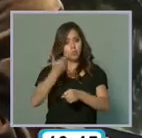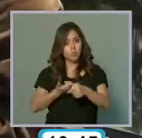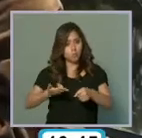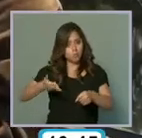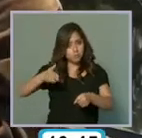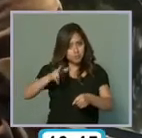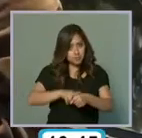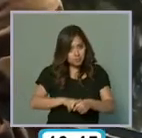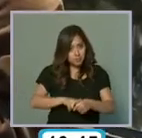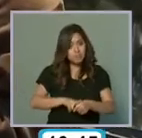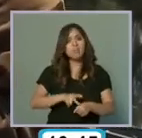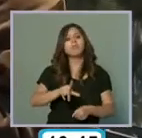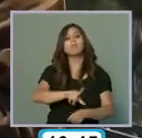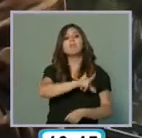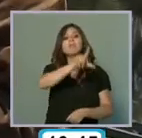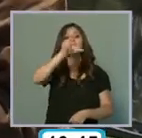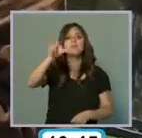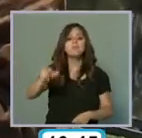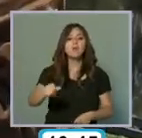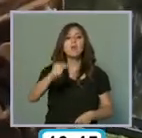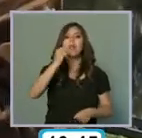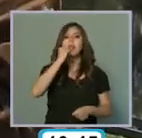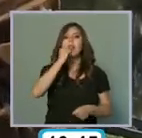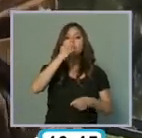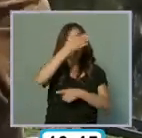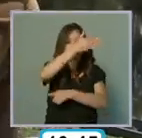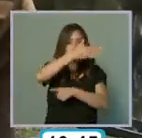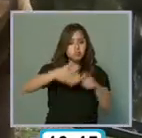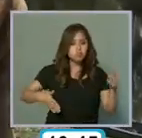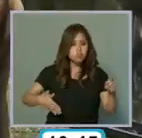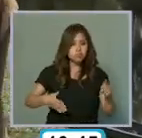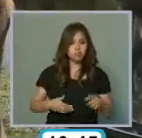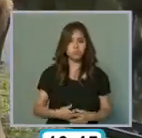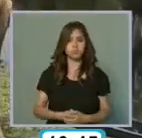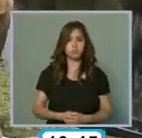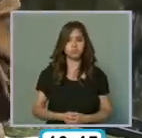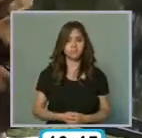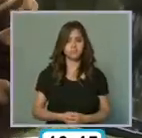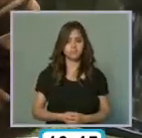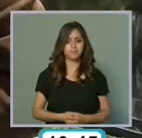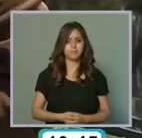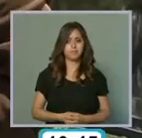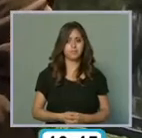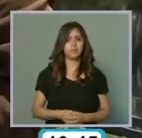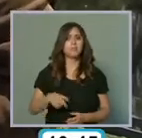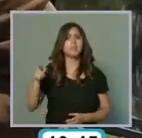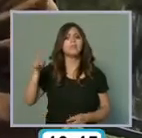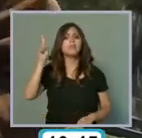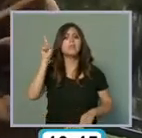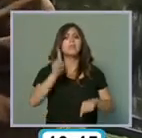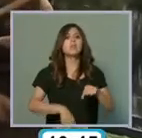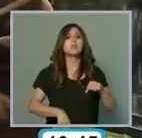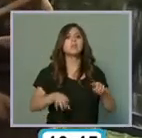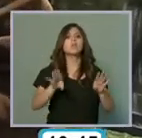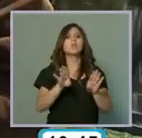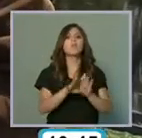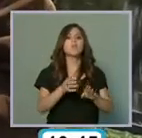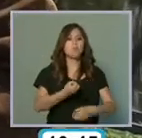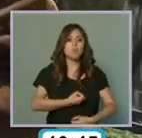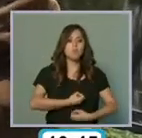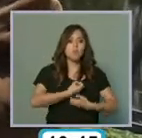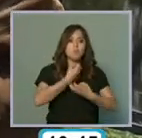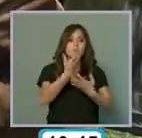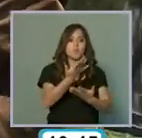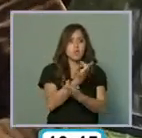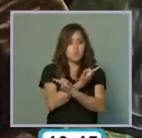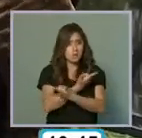donde le corta la lengua. No me diga. Así pues le quitó la libertad de expresarse. Yo creo.